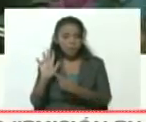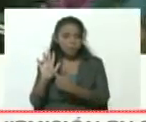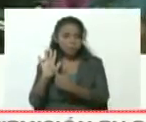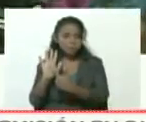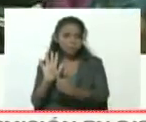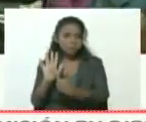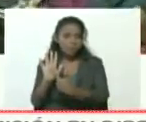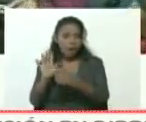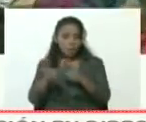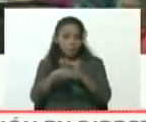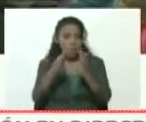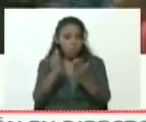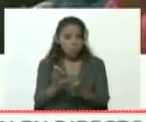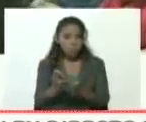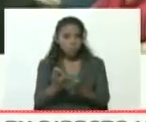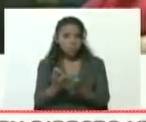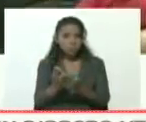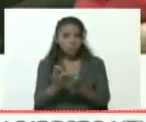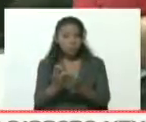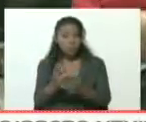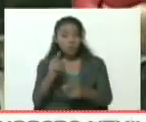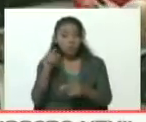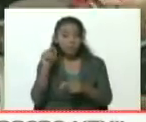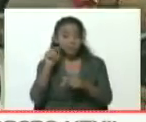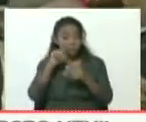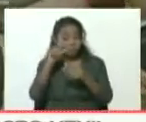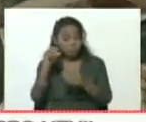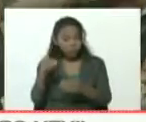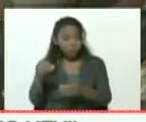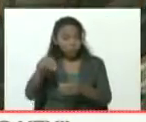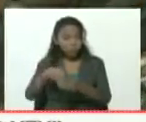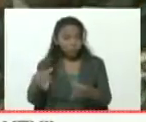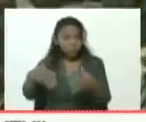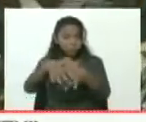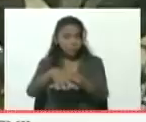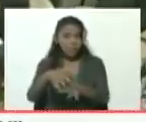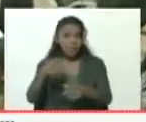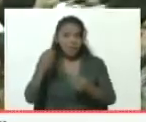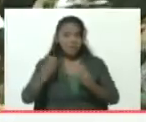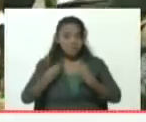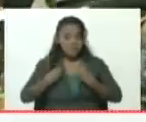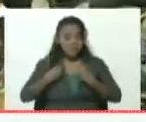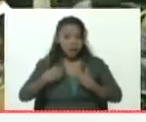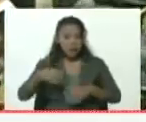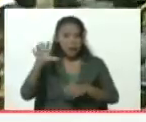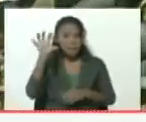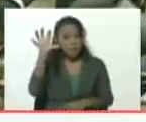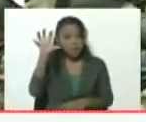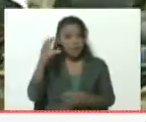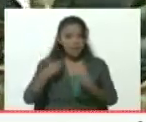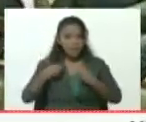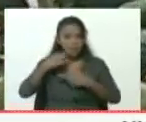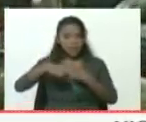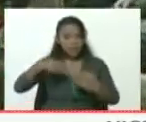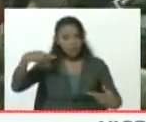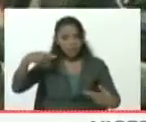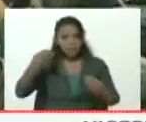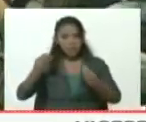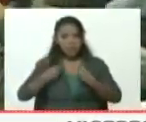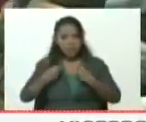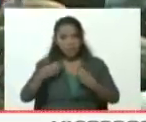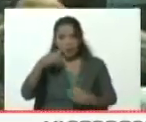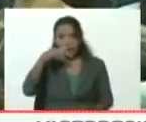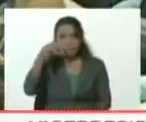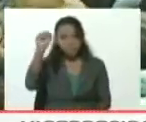es el gran orgullo su alcance, su inclusión y su calidad. ¡Que viva la patria, que viva la revolución y que viva el presidente